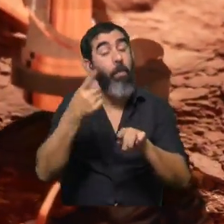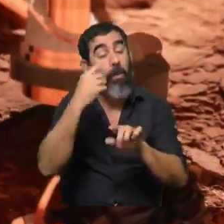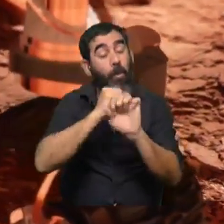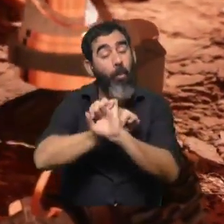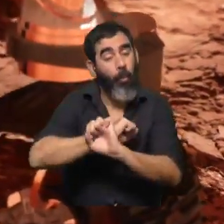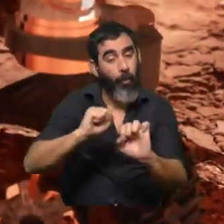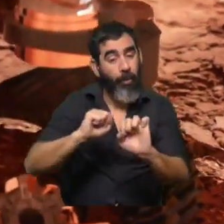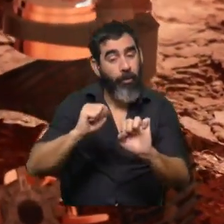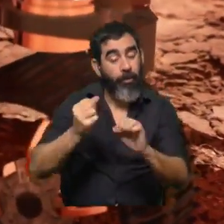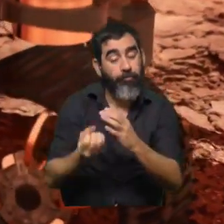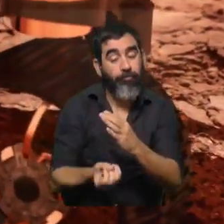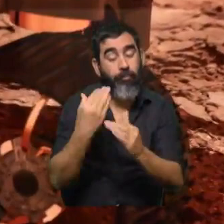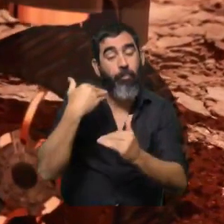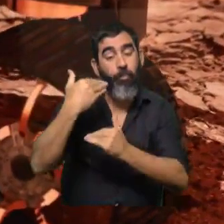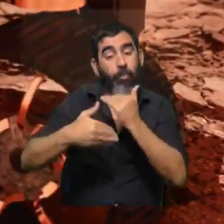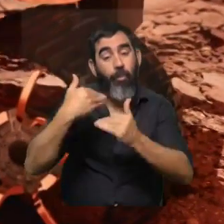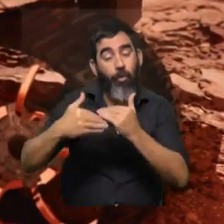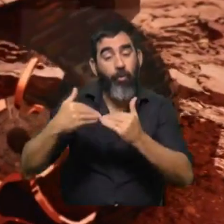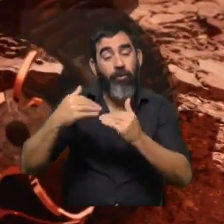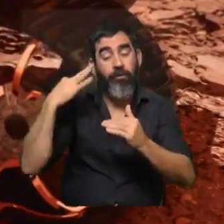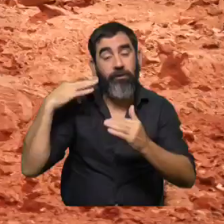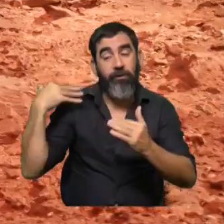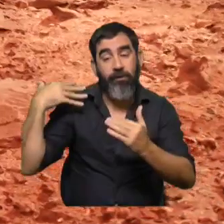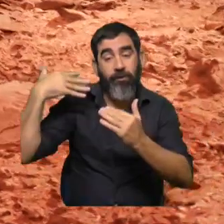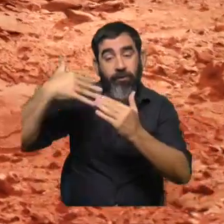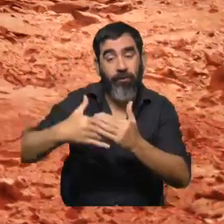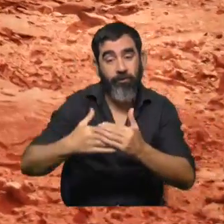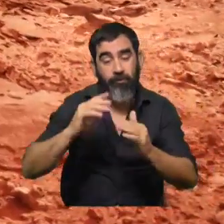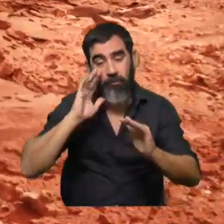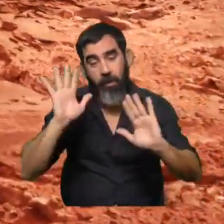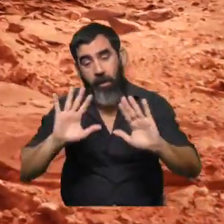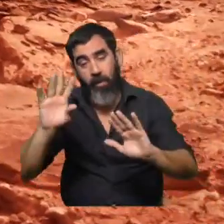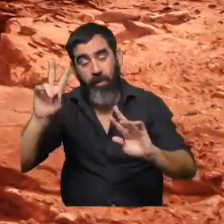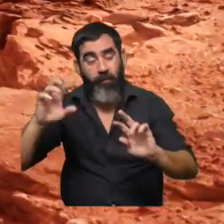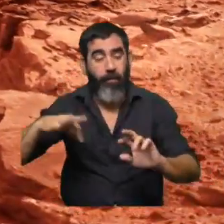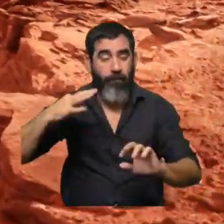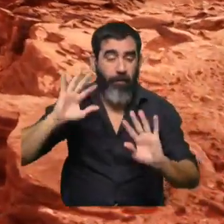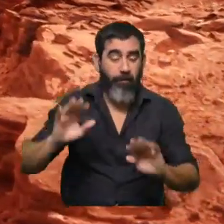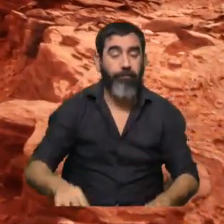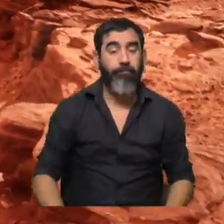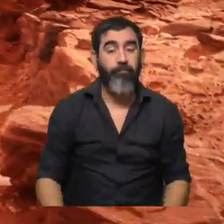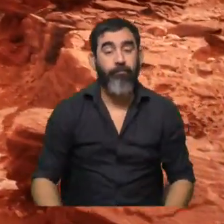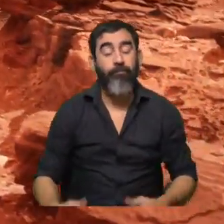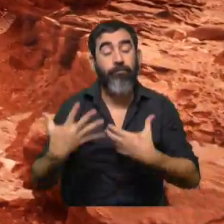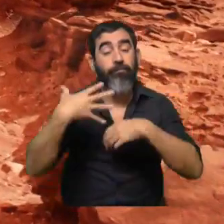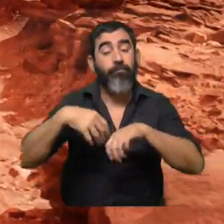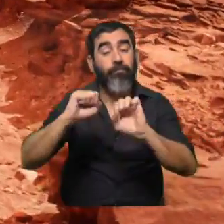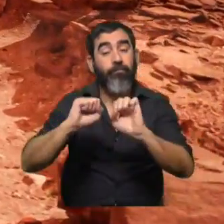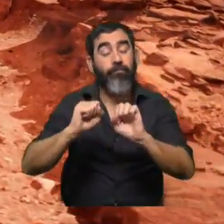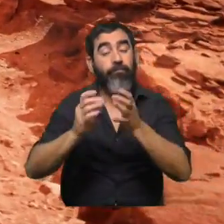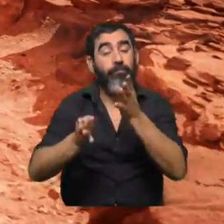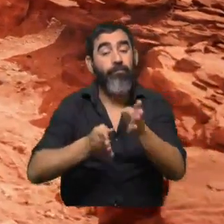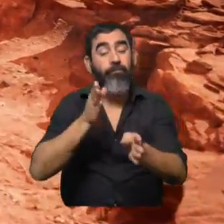pueden formarse a partir de procesos geológicos que no están directamente relacionados con la vida. El hallazgo fue realizado por un instrumento